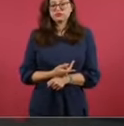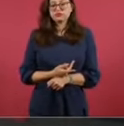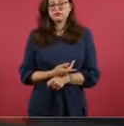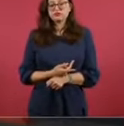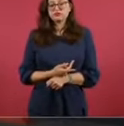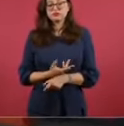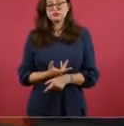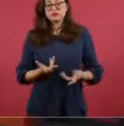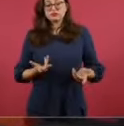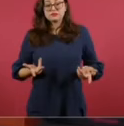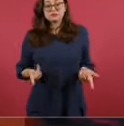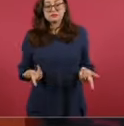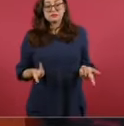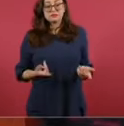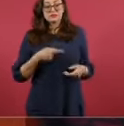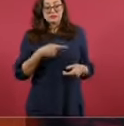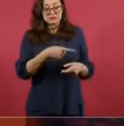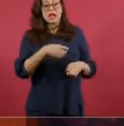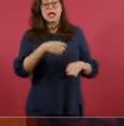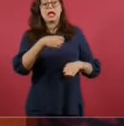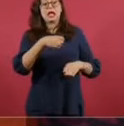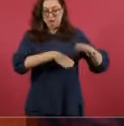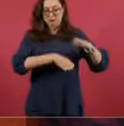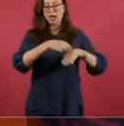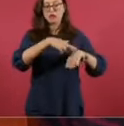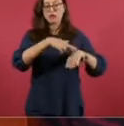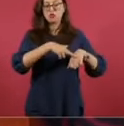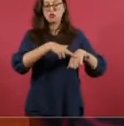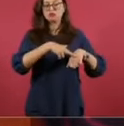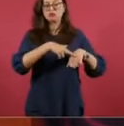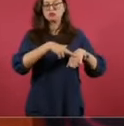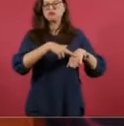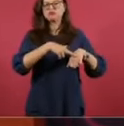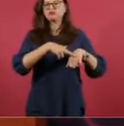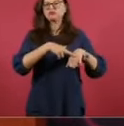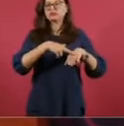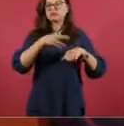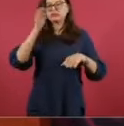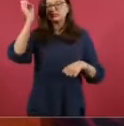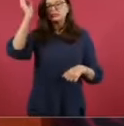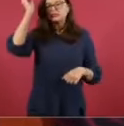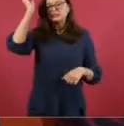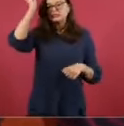o así lo expresó su embajador, opinar